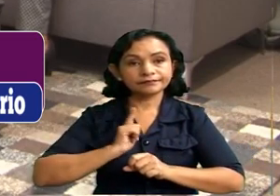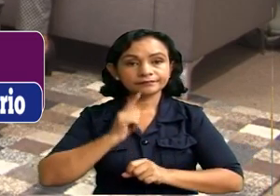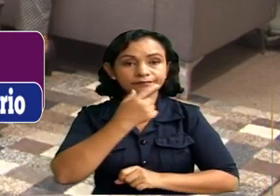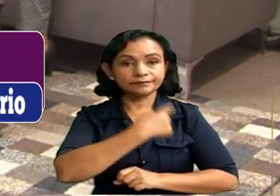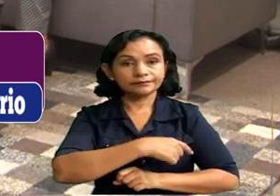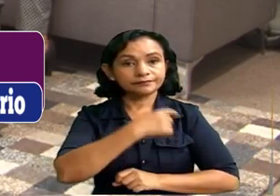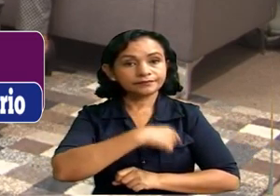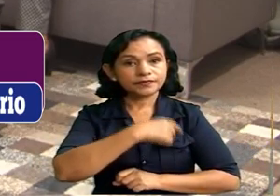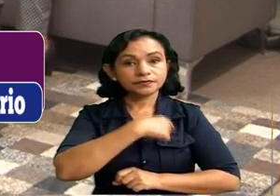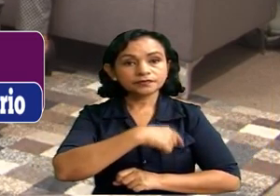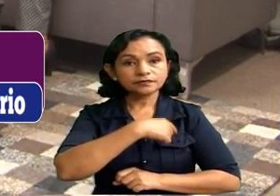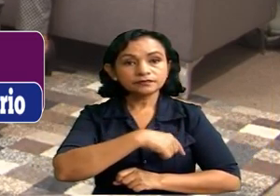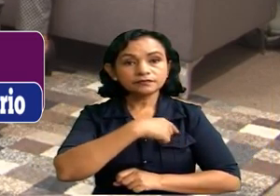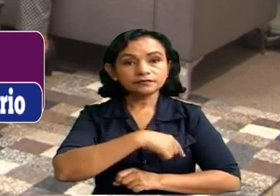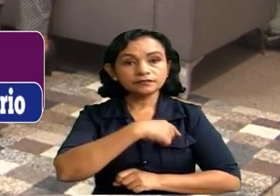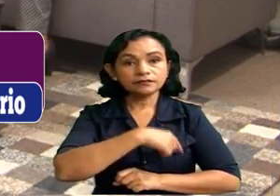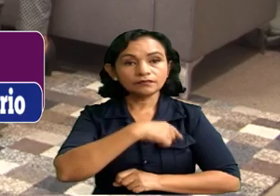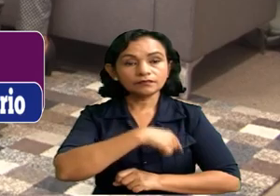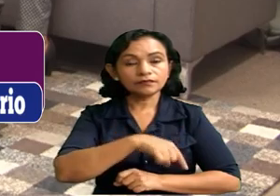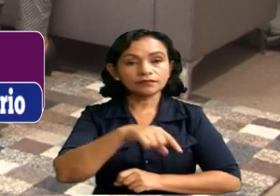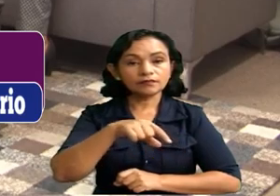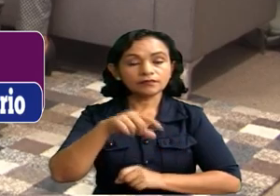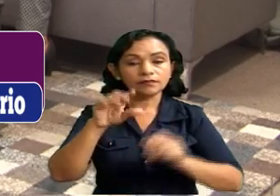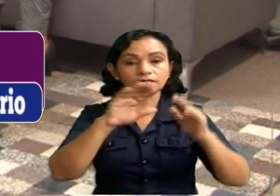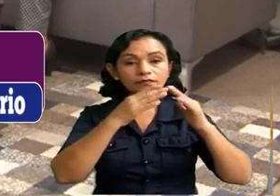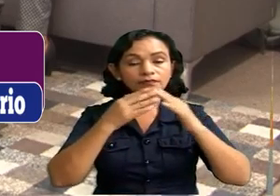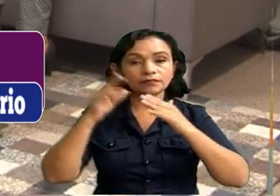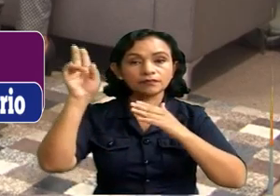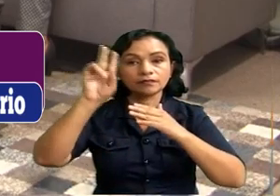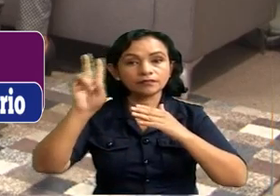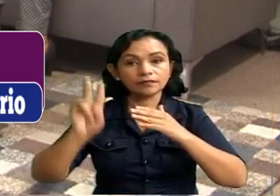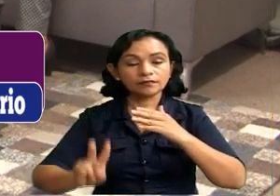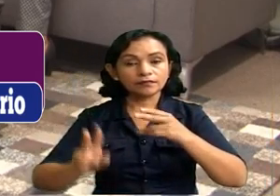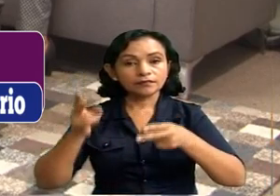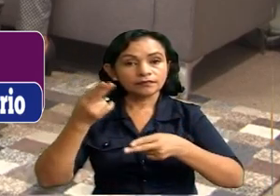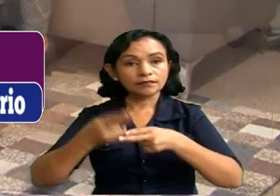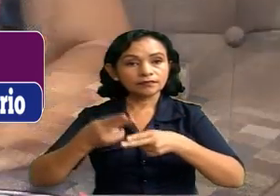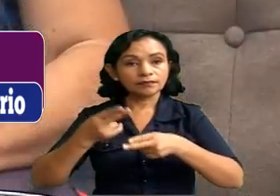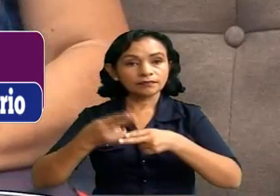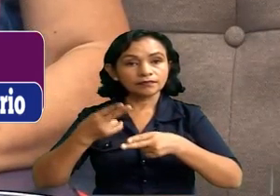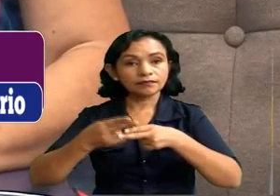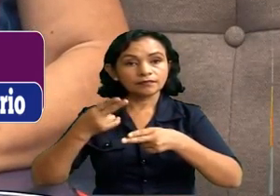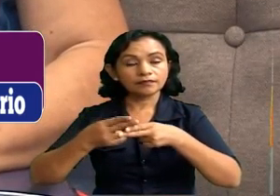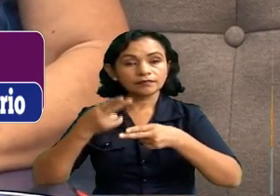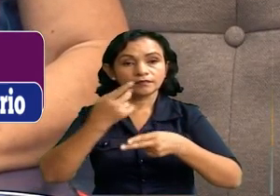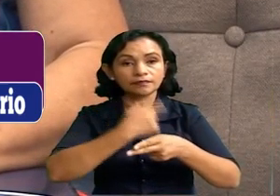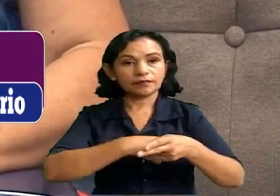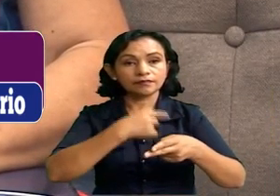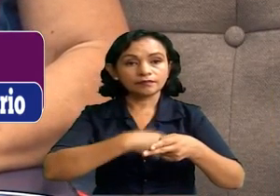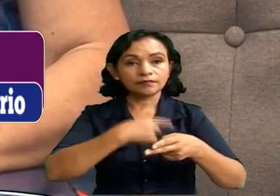escuela en el barrio Venezuela, que se llama la Escuela